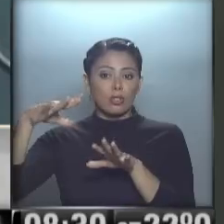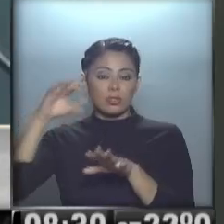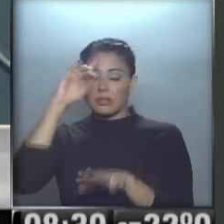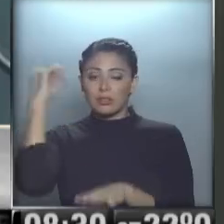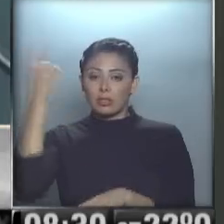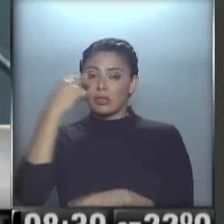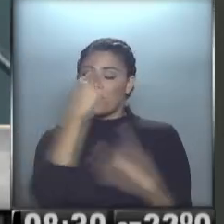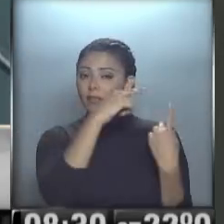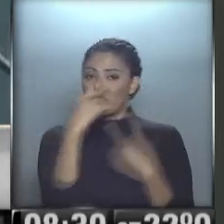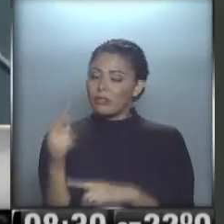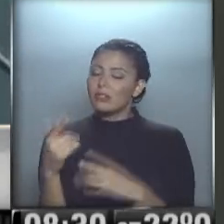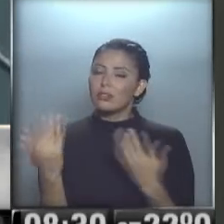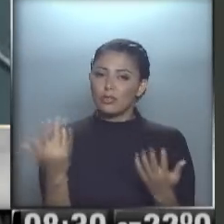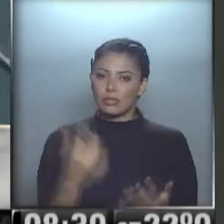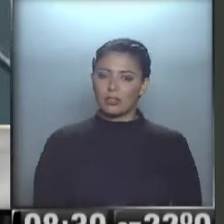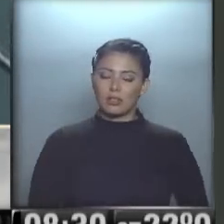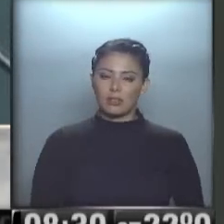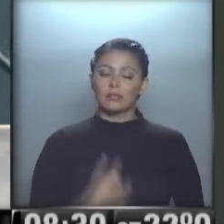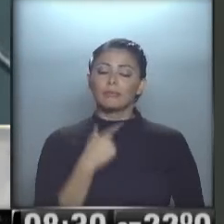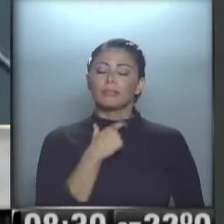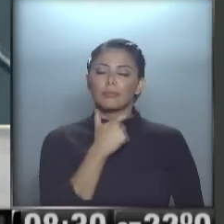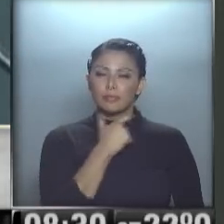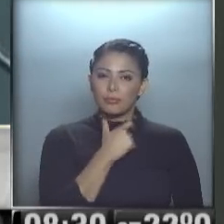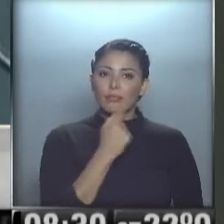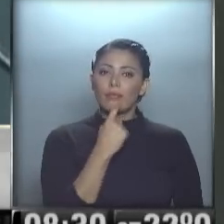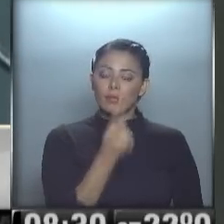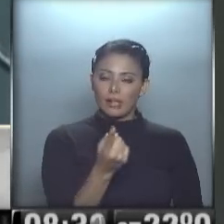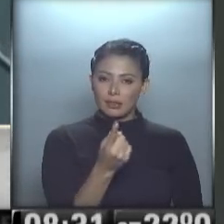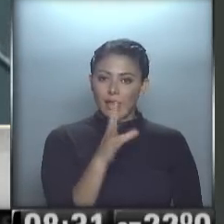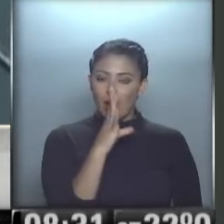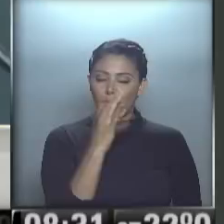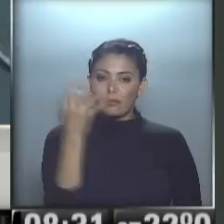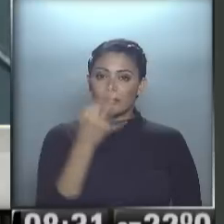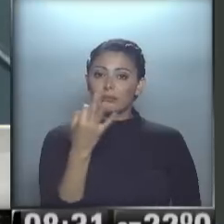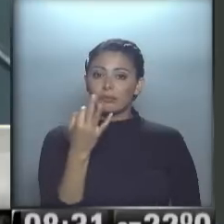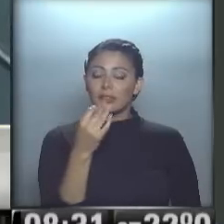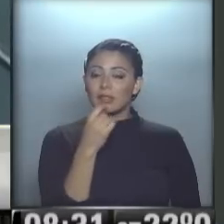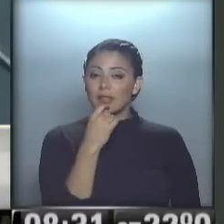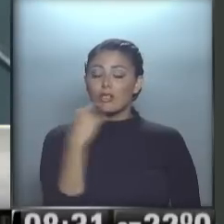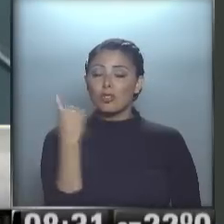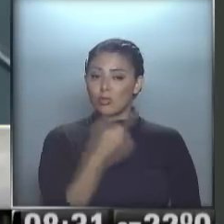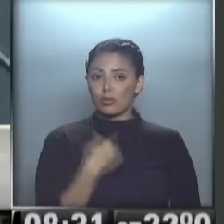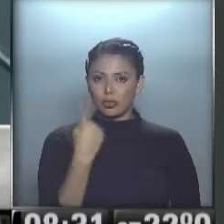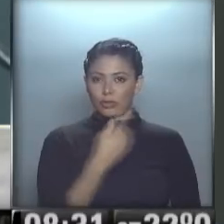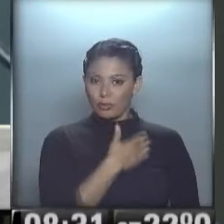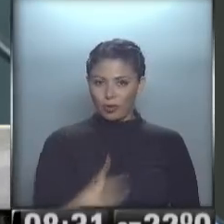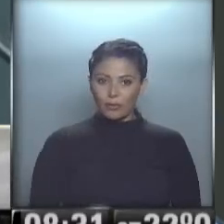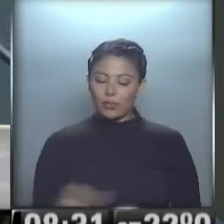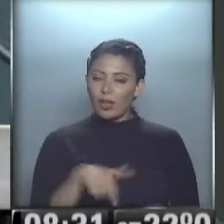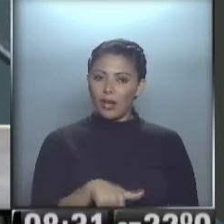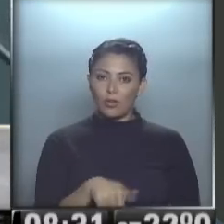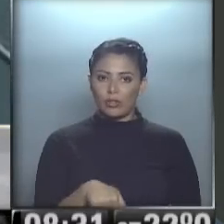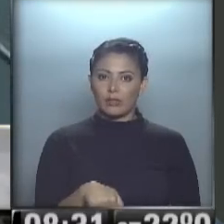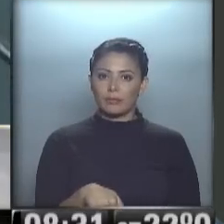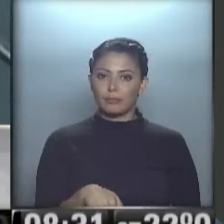internacional entonces lo que quiero transmitir de un modo enfático es que lo que nosotros este estamos haciendo